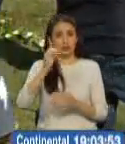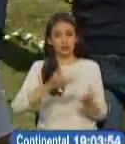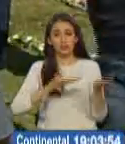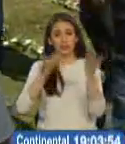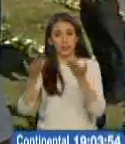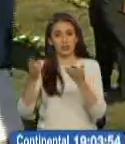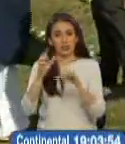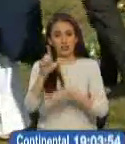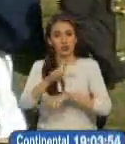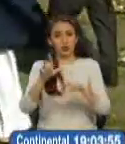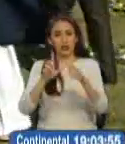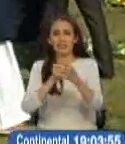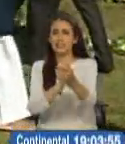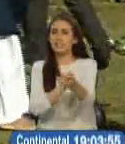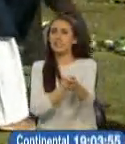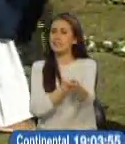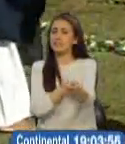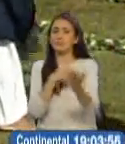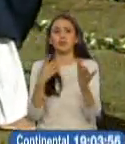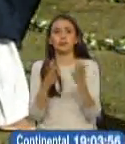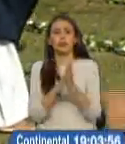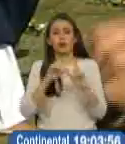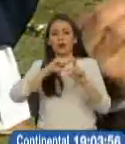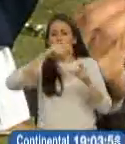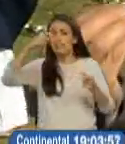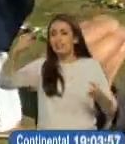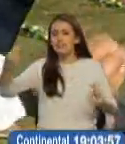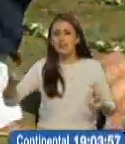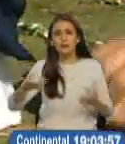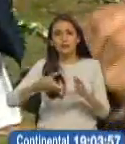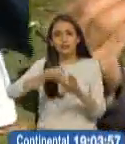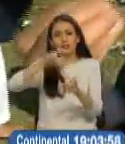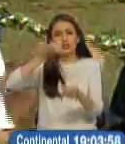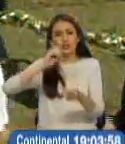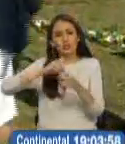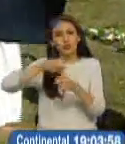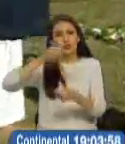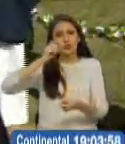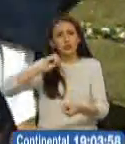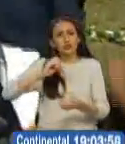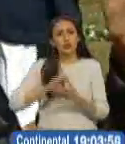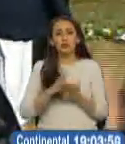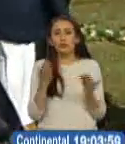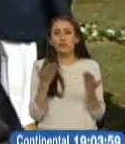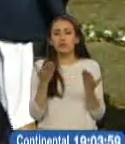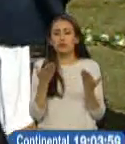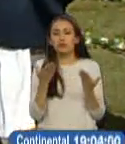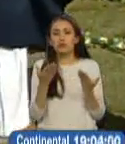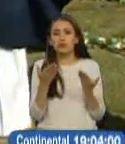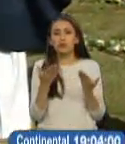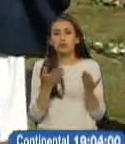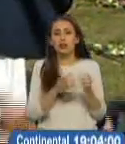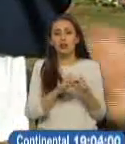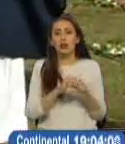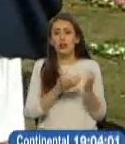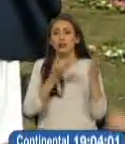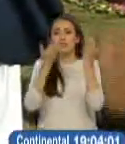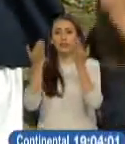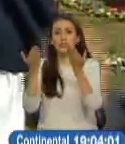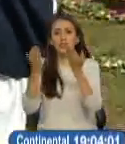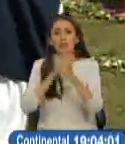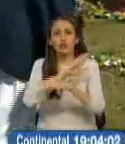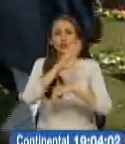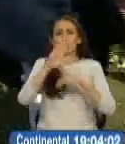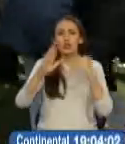donde a través de ese bastón, pues llevará la energía, la fuerza, pero sobre todo